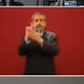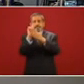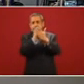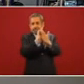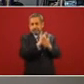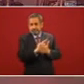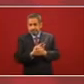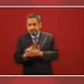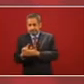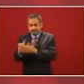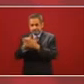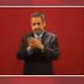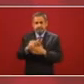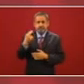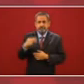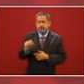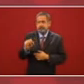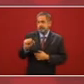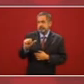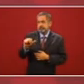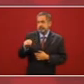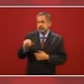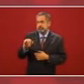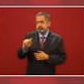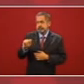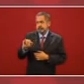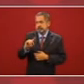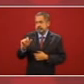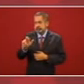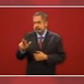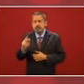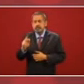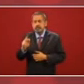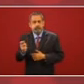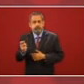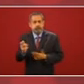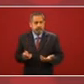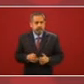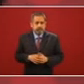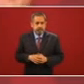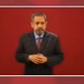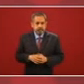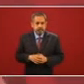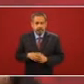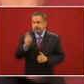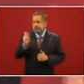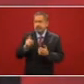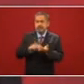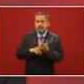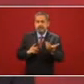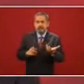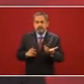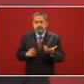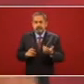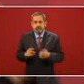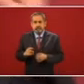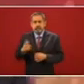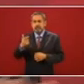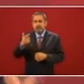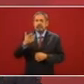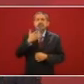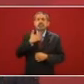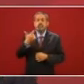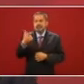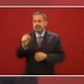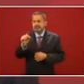que es otra de las disposiciones para las escuelas, no quiere decir tener un gas de cloro,